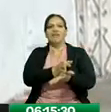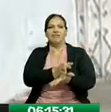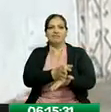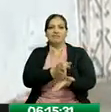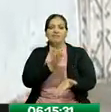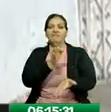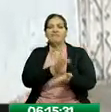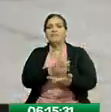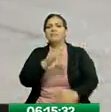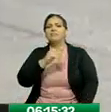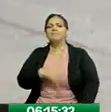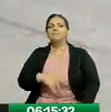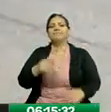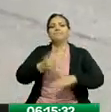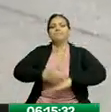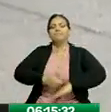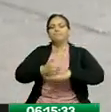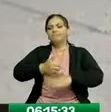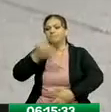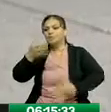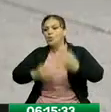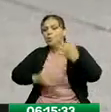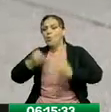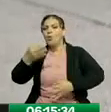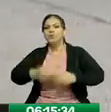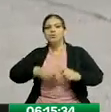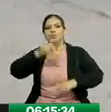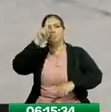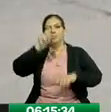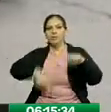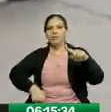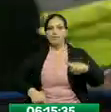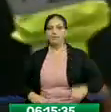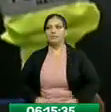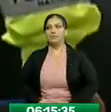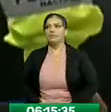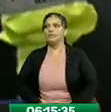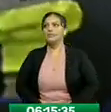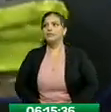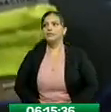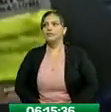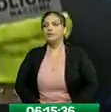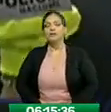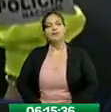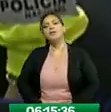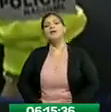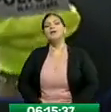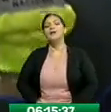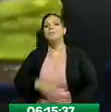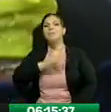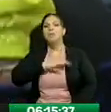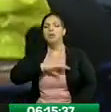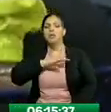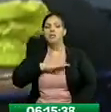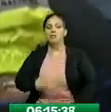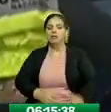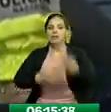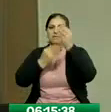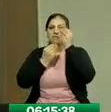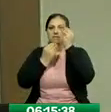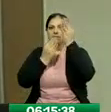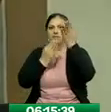segundo acusado, quien según la detenida, este le habría dado indicaciones para matar a la universitaria por problemas en la